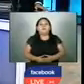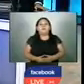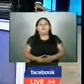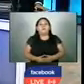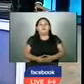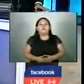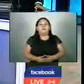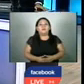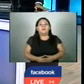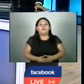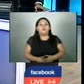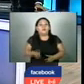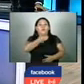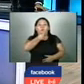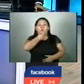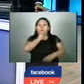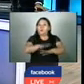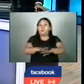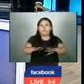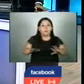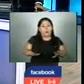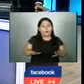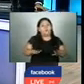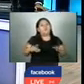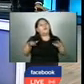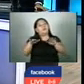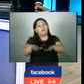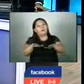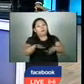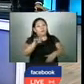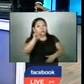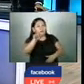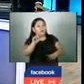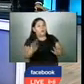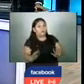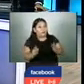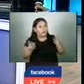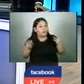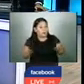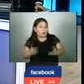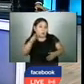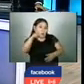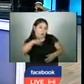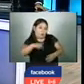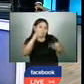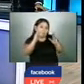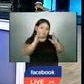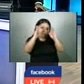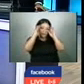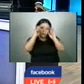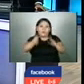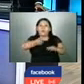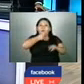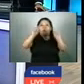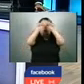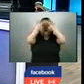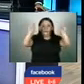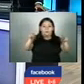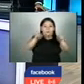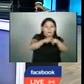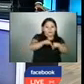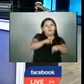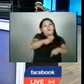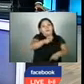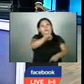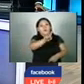Es el momento de despedirnos, pero antes queremos darle las gracias a usted que ha estado en nuestra sintonía, por supuesto a través de la señal de Canal 12 y